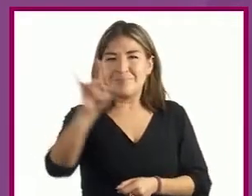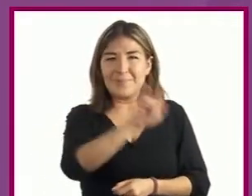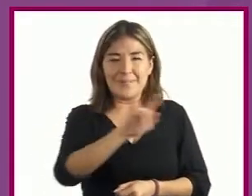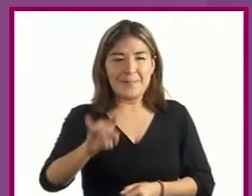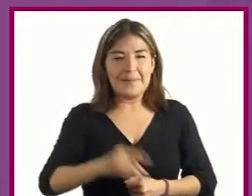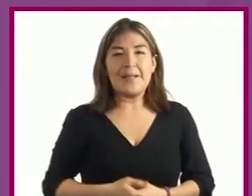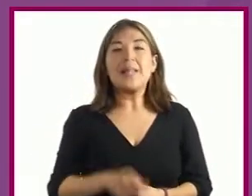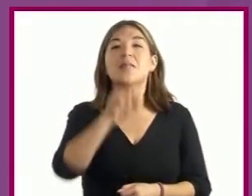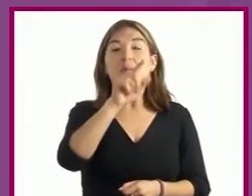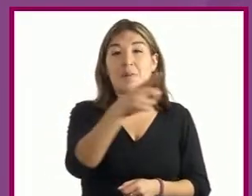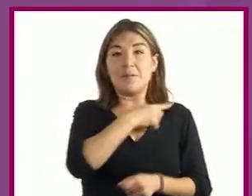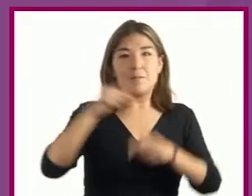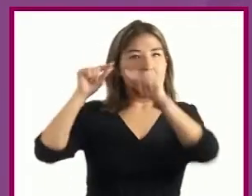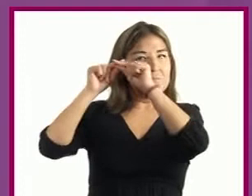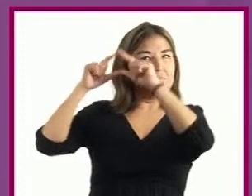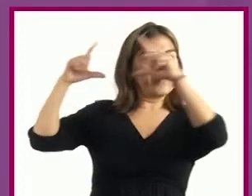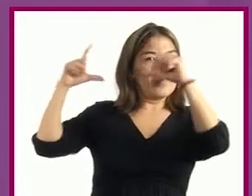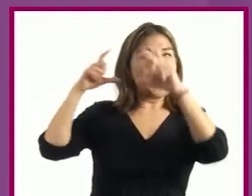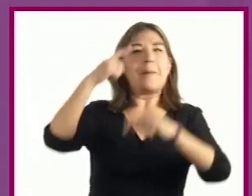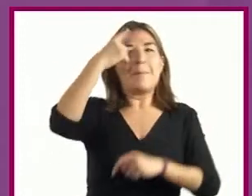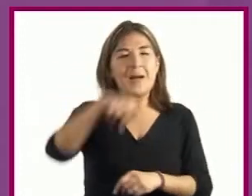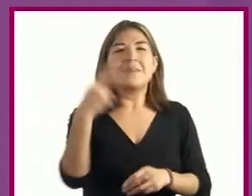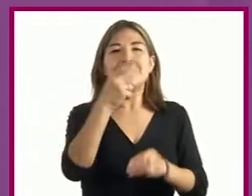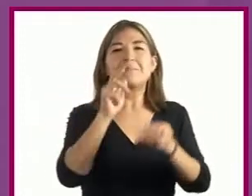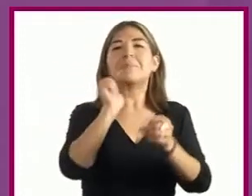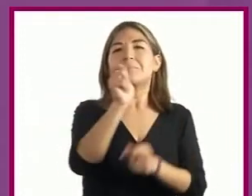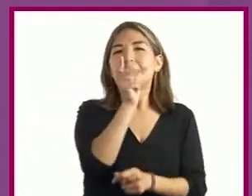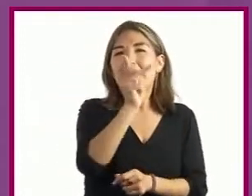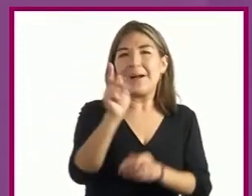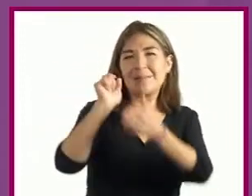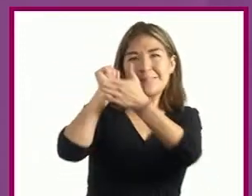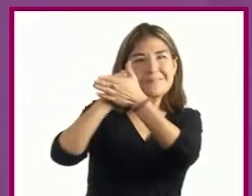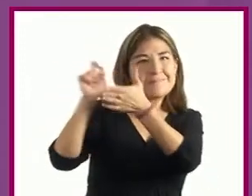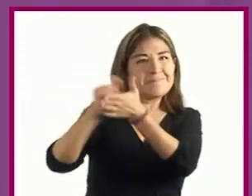También debes dibujar los globos que necesitarás para escribir los diálogos.